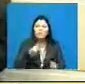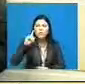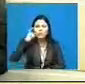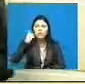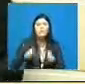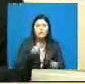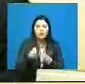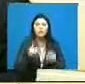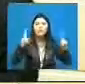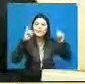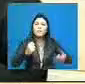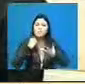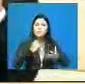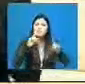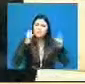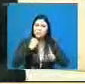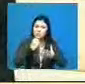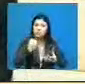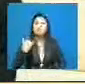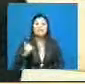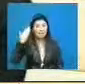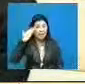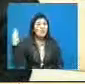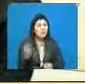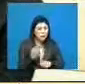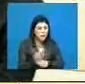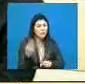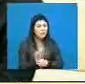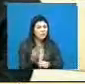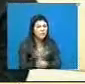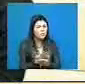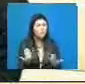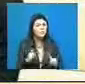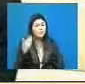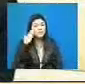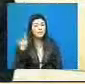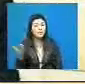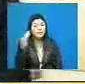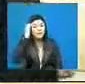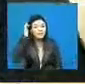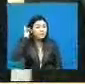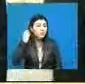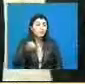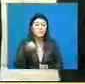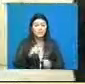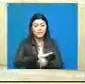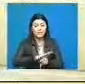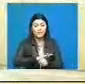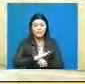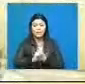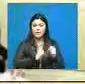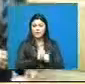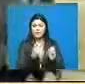en materia presupuestal, sabiendo esas dificultades? Frente a la situación del 2009,